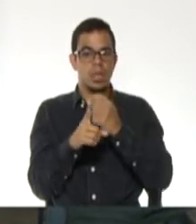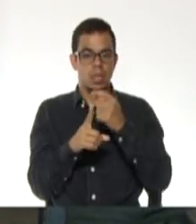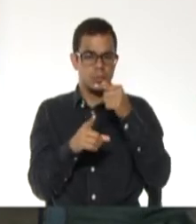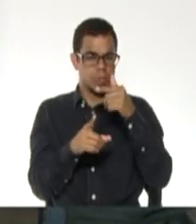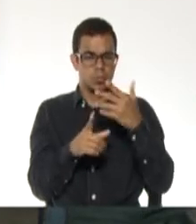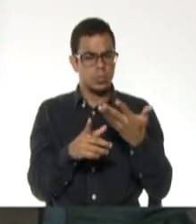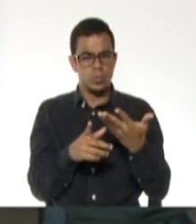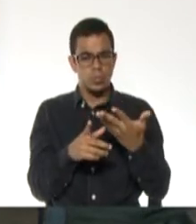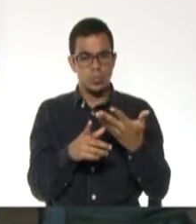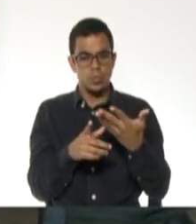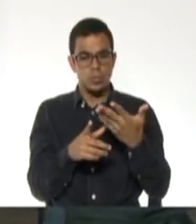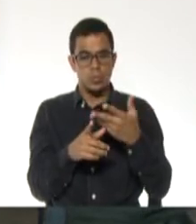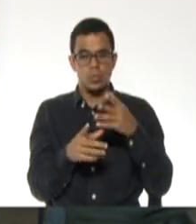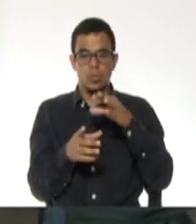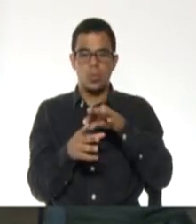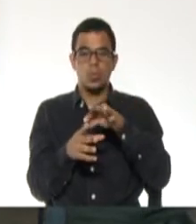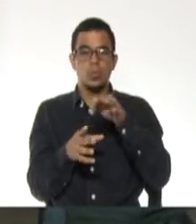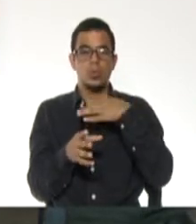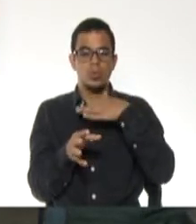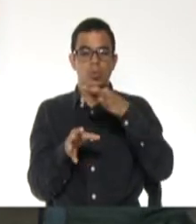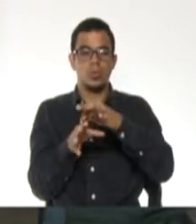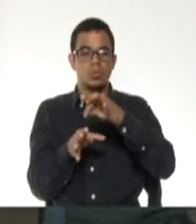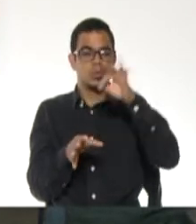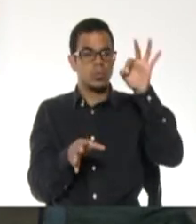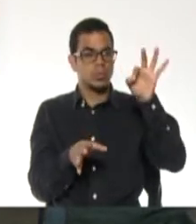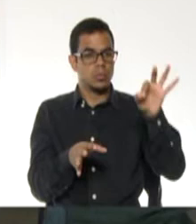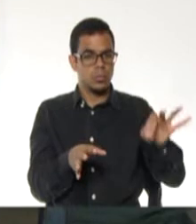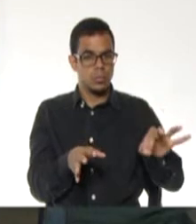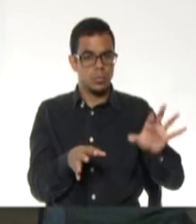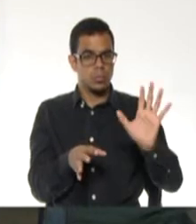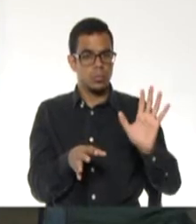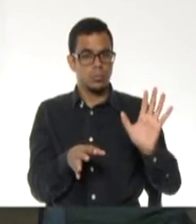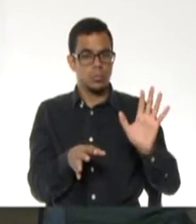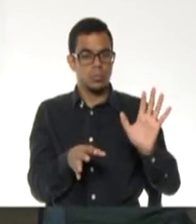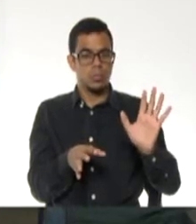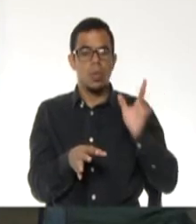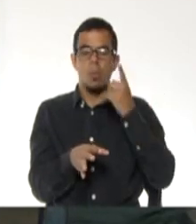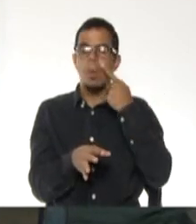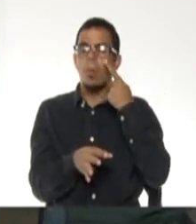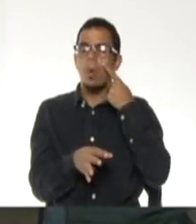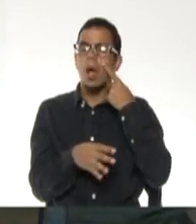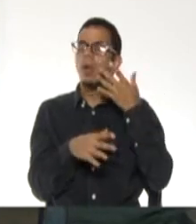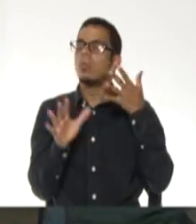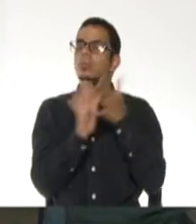los fines de lo despego y vemos entonces,